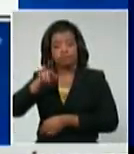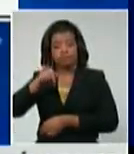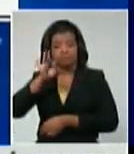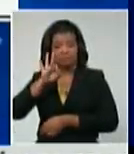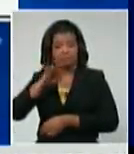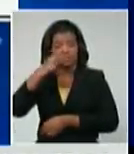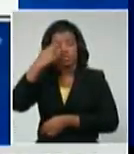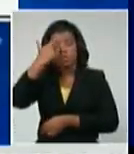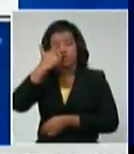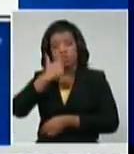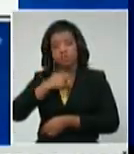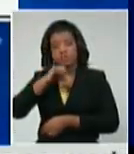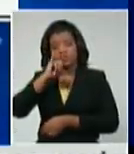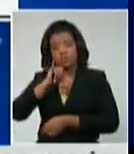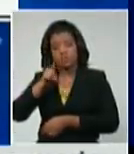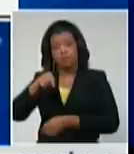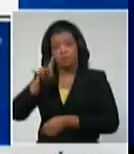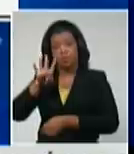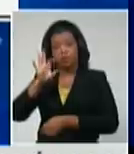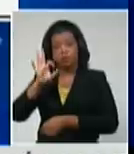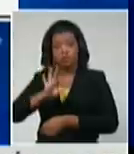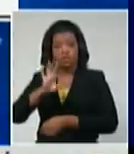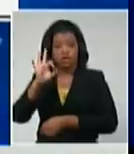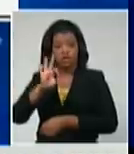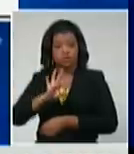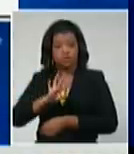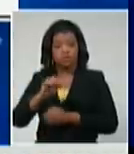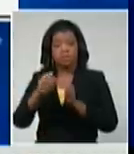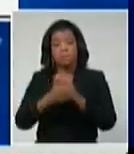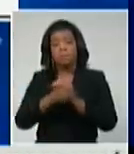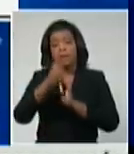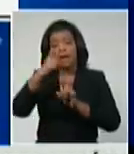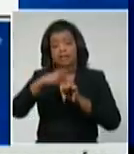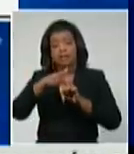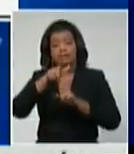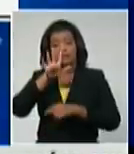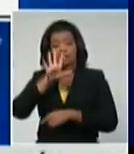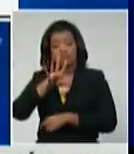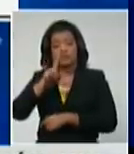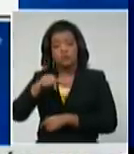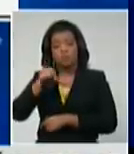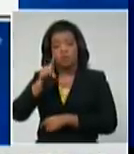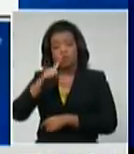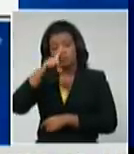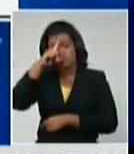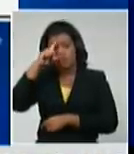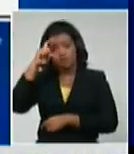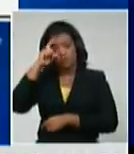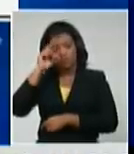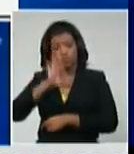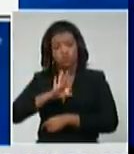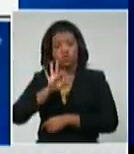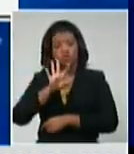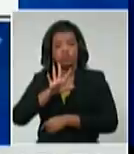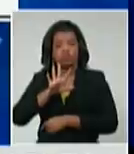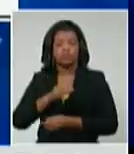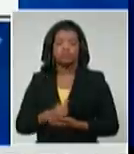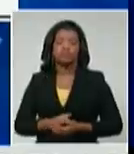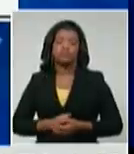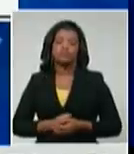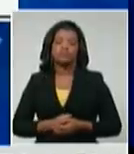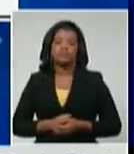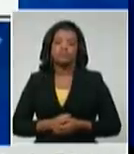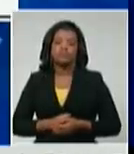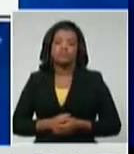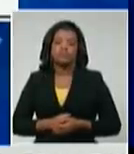el 6,4%, Matanza con el 5,1% y Santi Espíritus con el 5%. Y de ahí, de